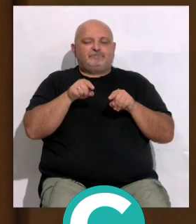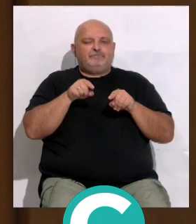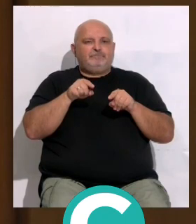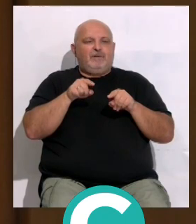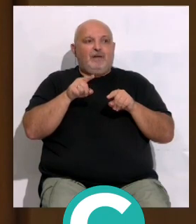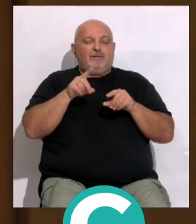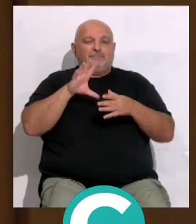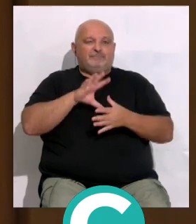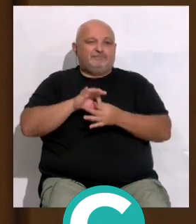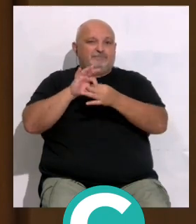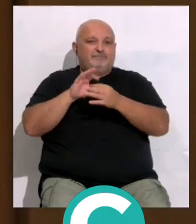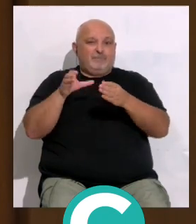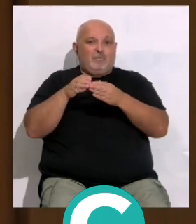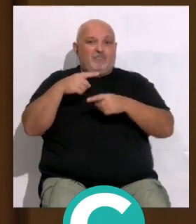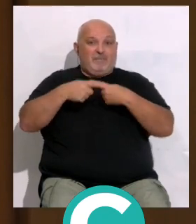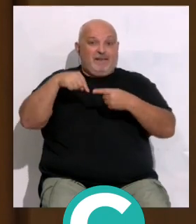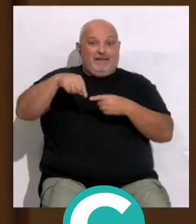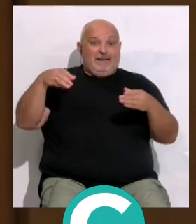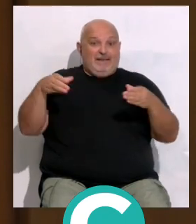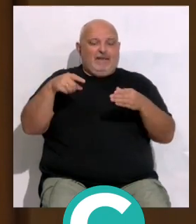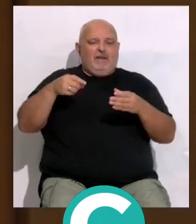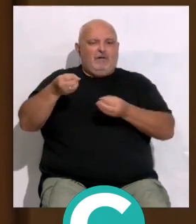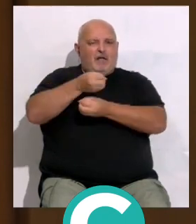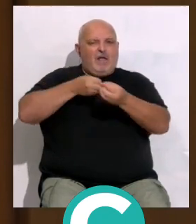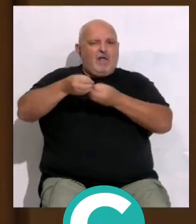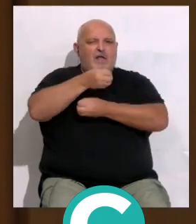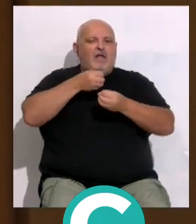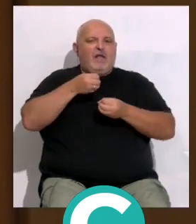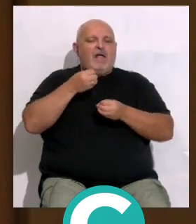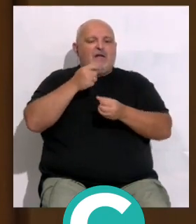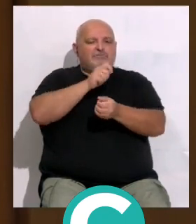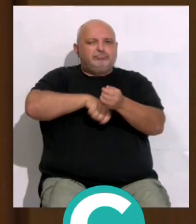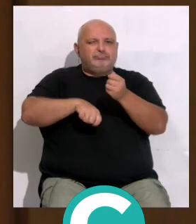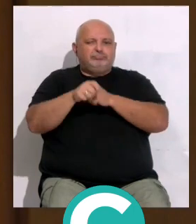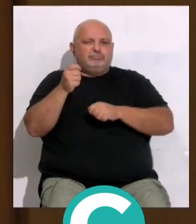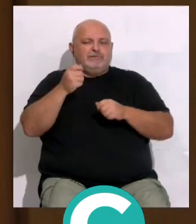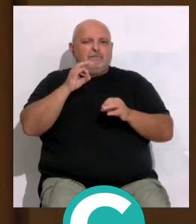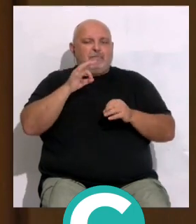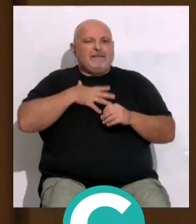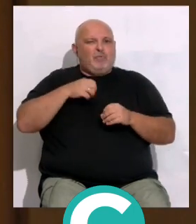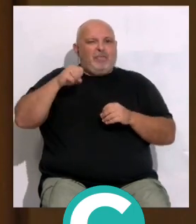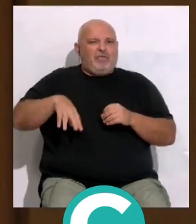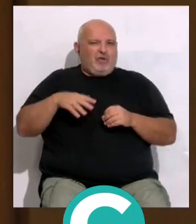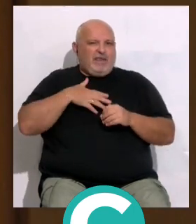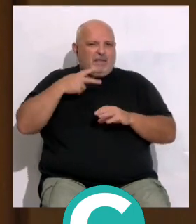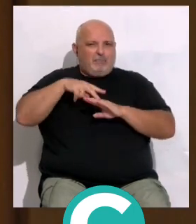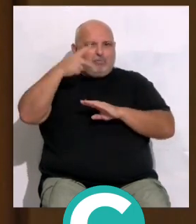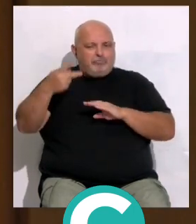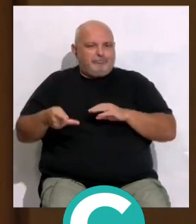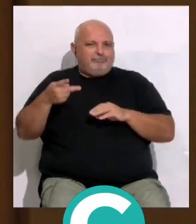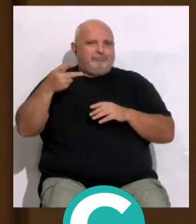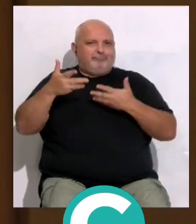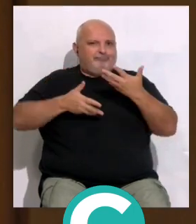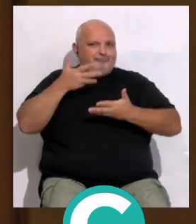que es lo que está en el germen de este grupo de familia, las conductas autolesivas, los intentos de suicidio, las ideas de